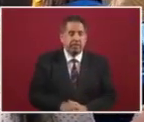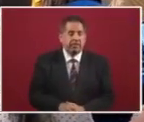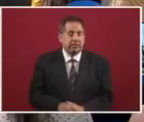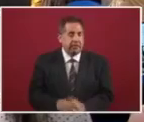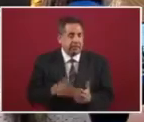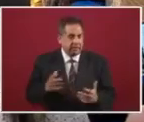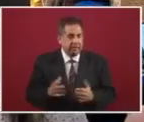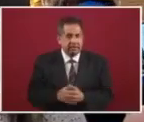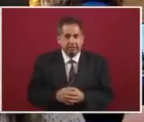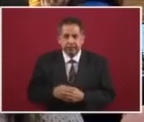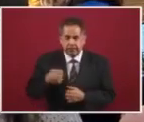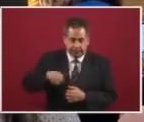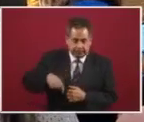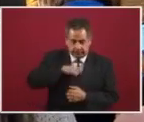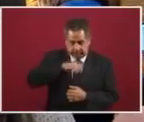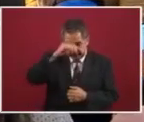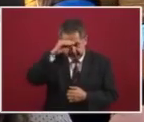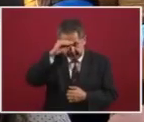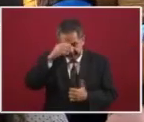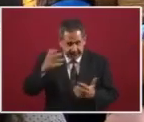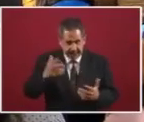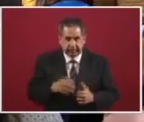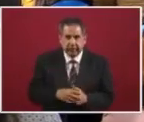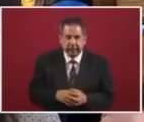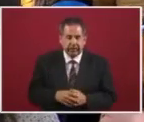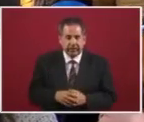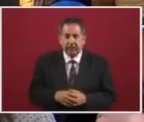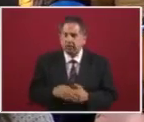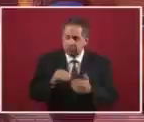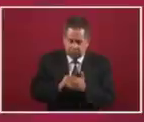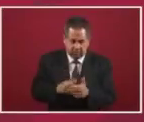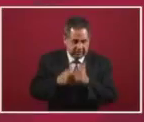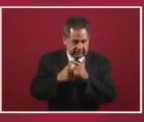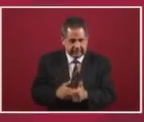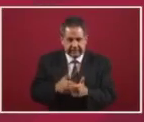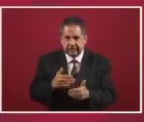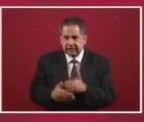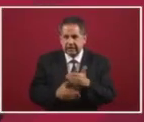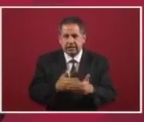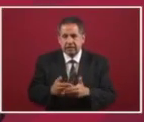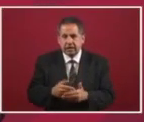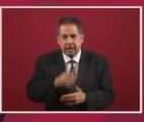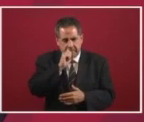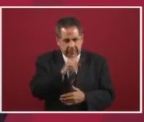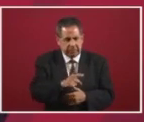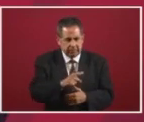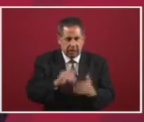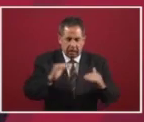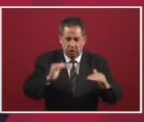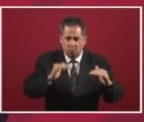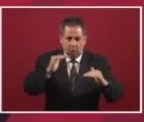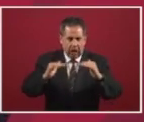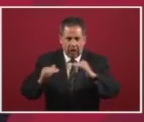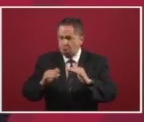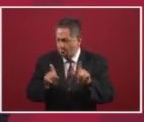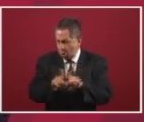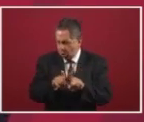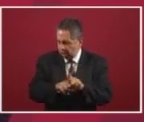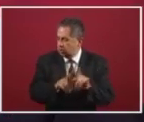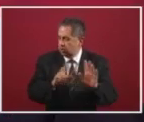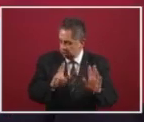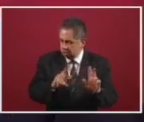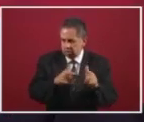Entonces, nosotros lo que estamos planteando es mantener la misma proporción,